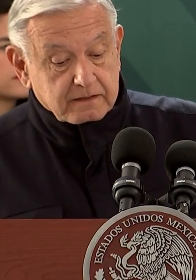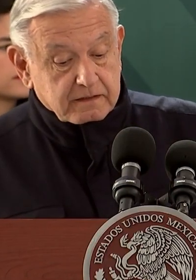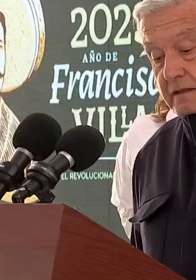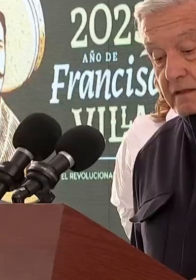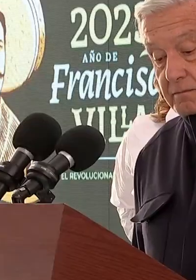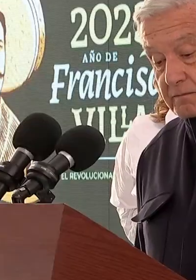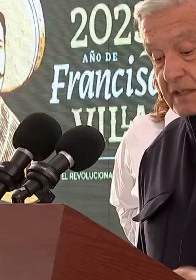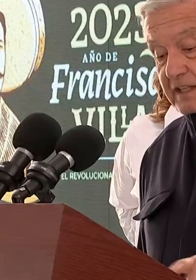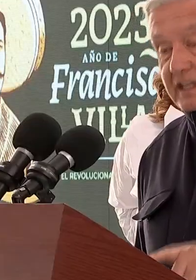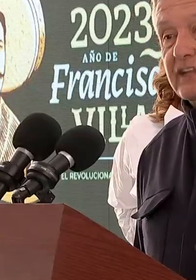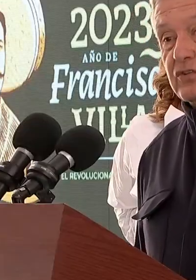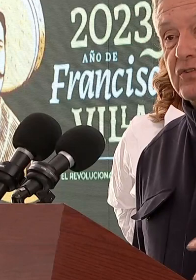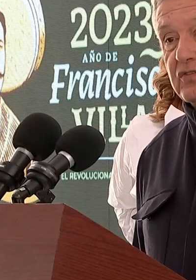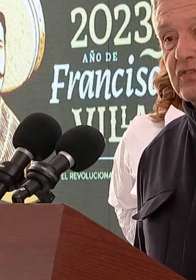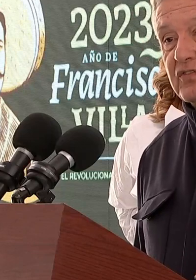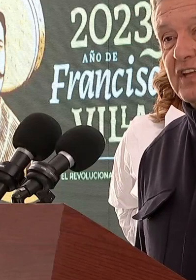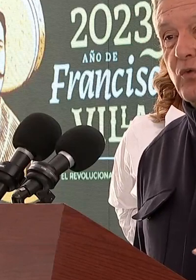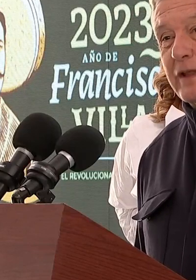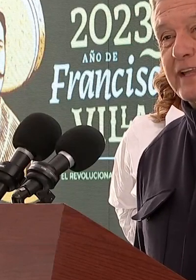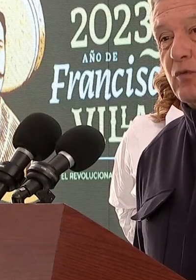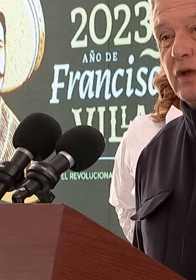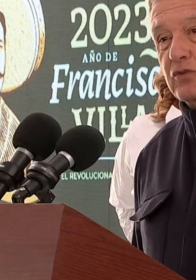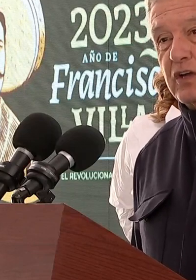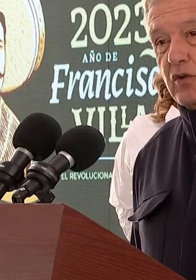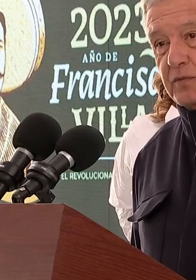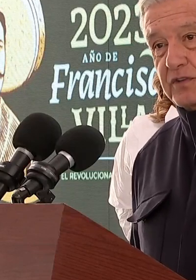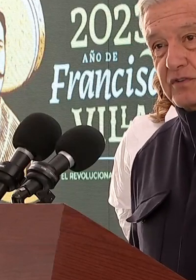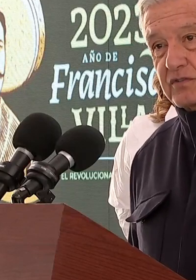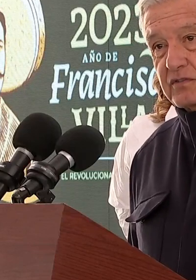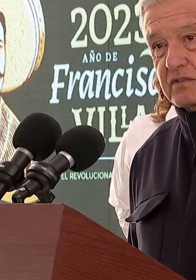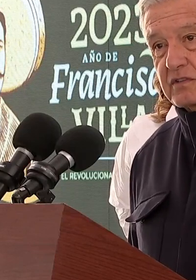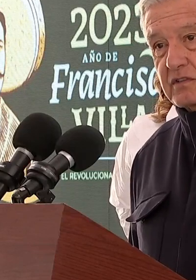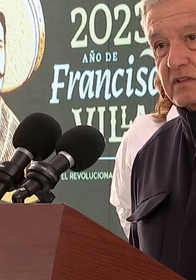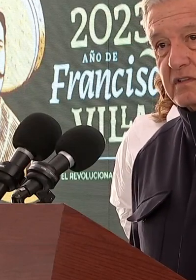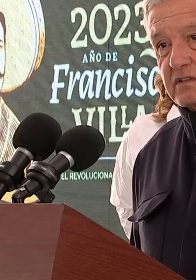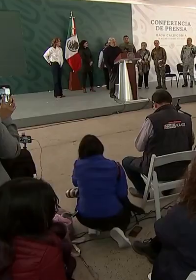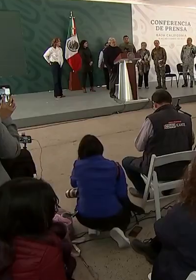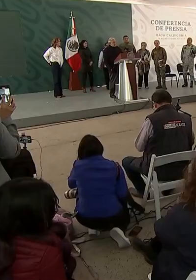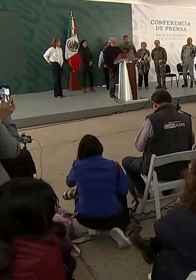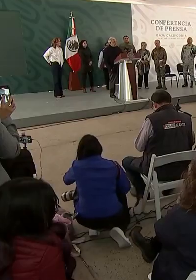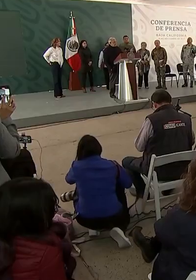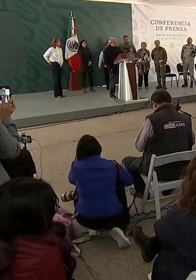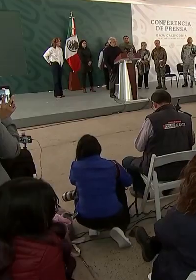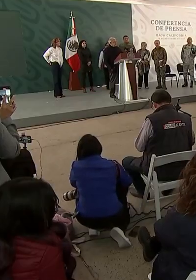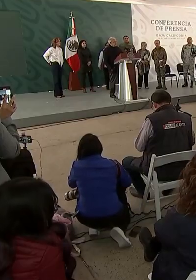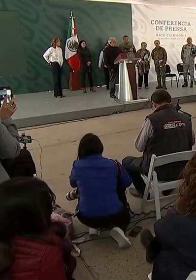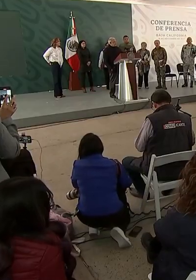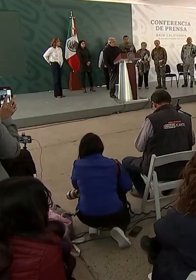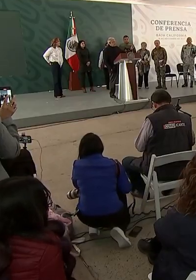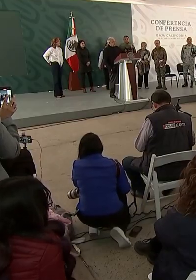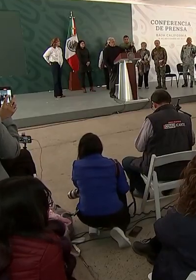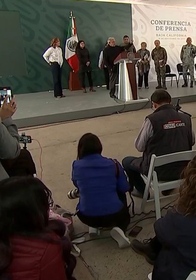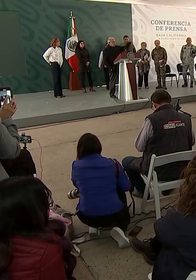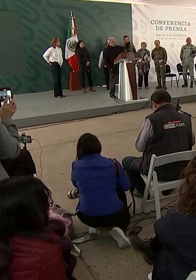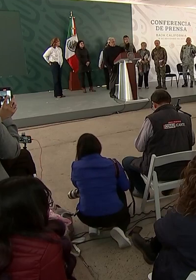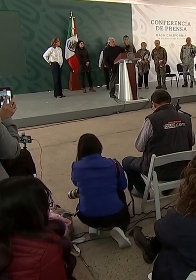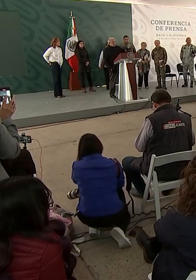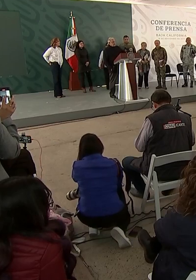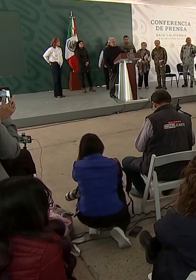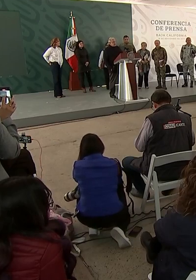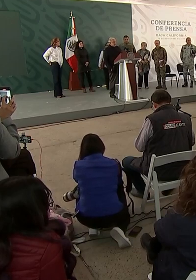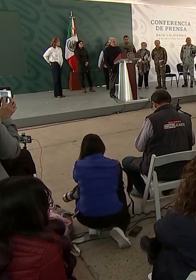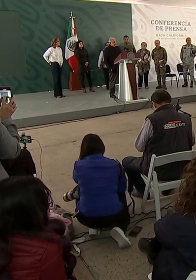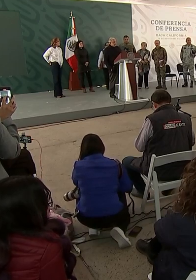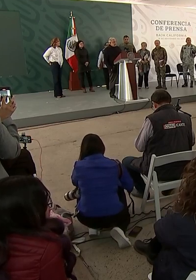eh 1554 km eh en todo el